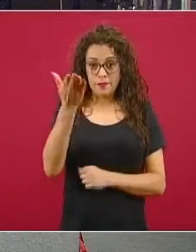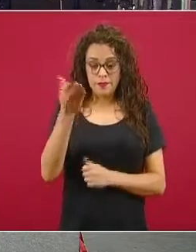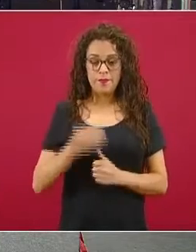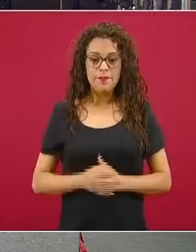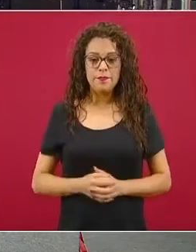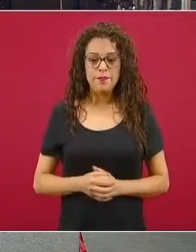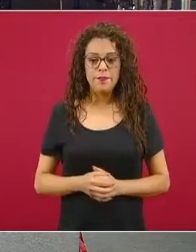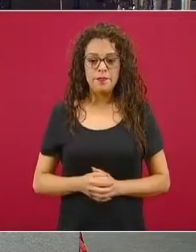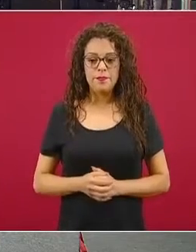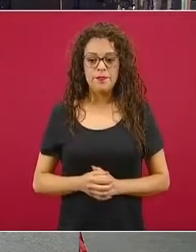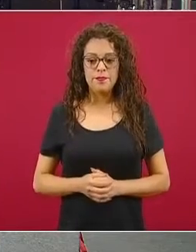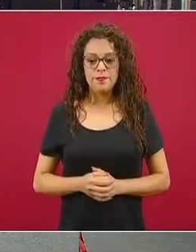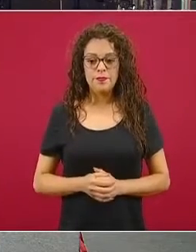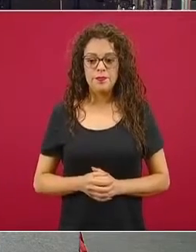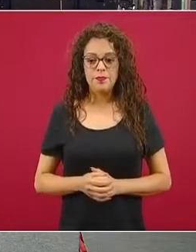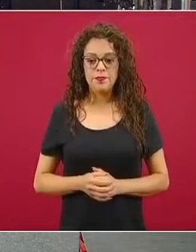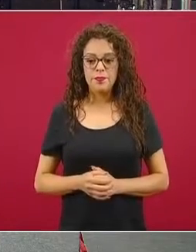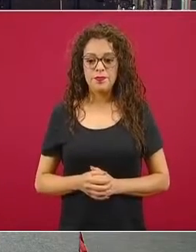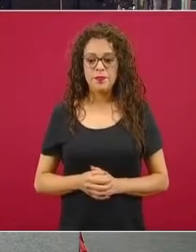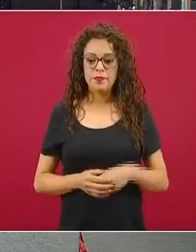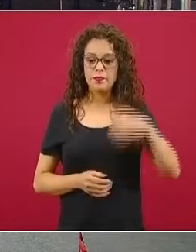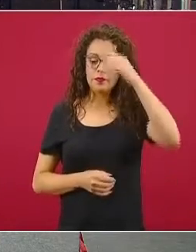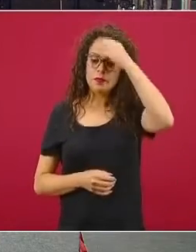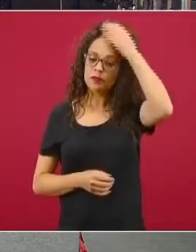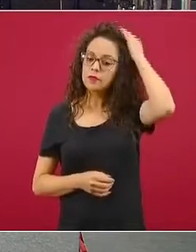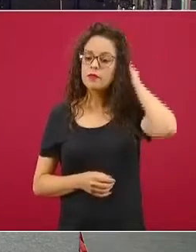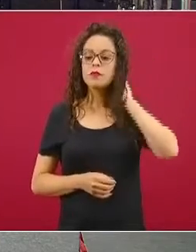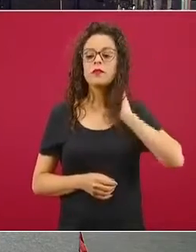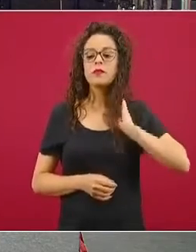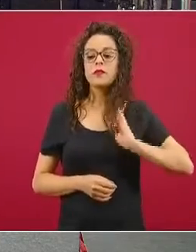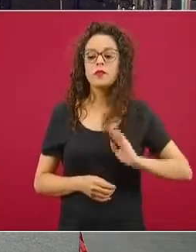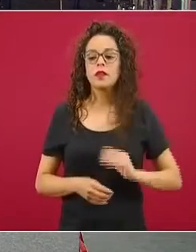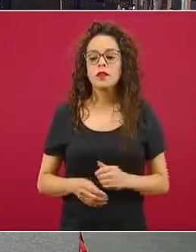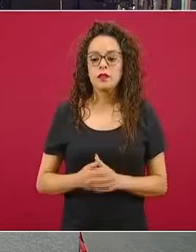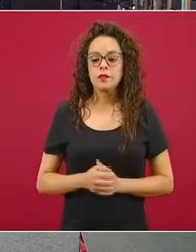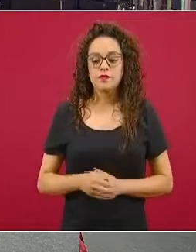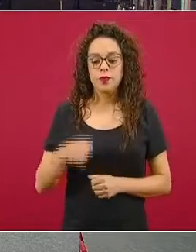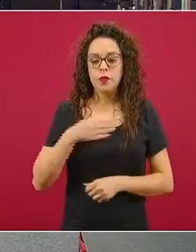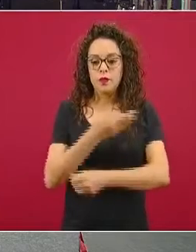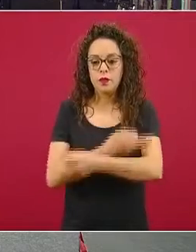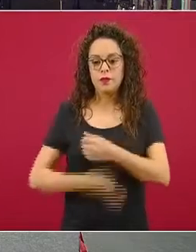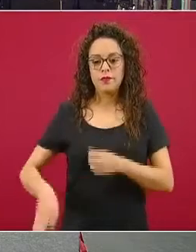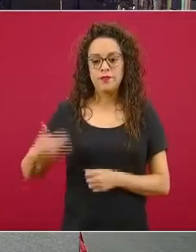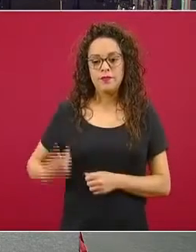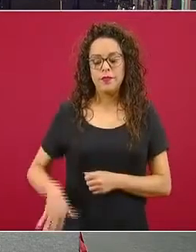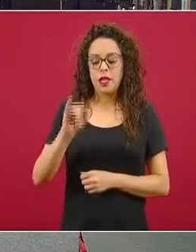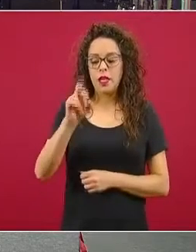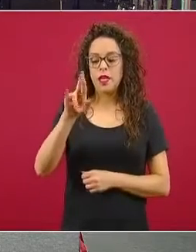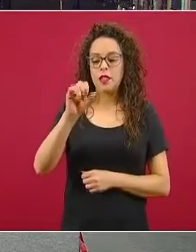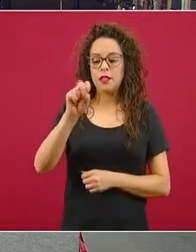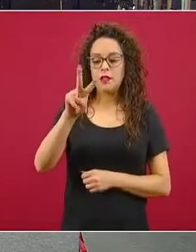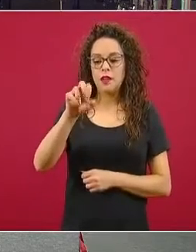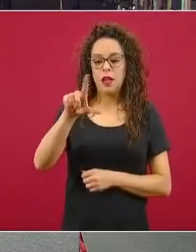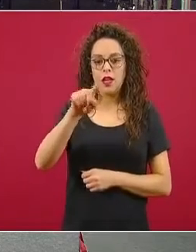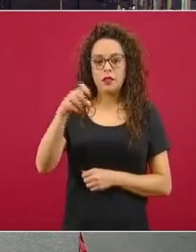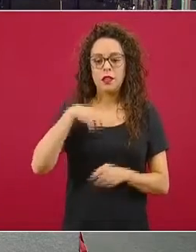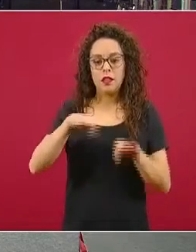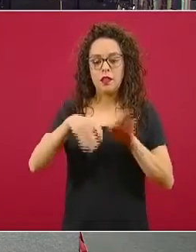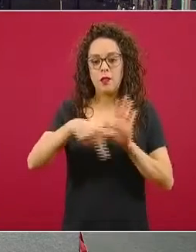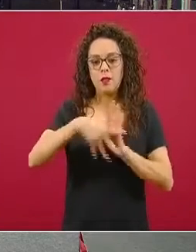por favor, primero, seguimos de este lado. Buenas tardes, Iris Velázquez del periódico Reforma. Preguntarle cuál